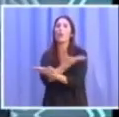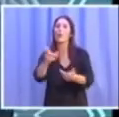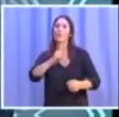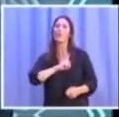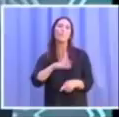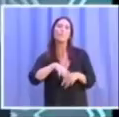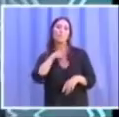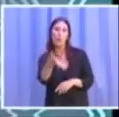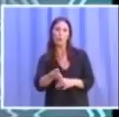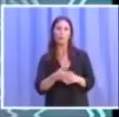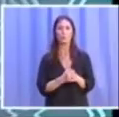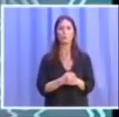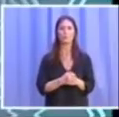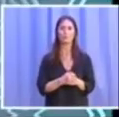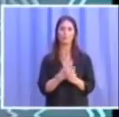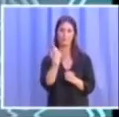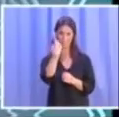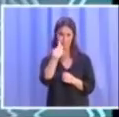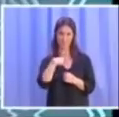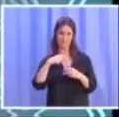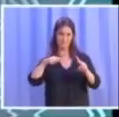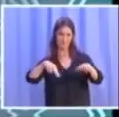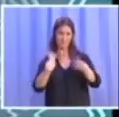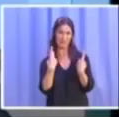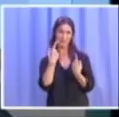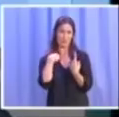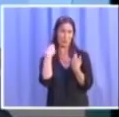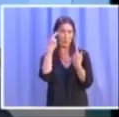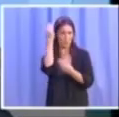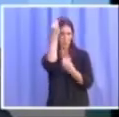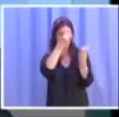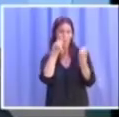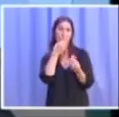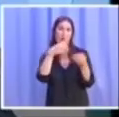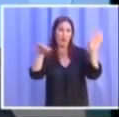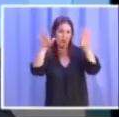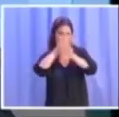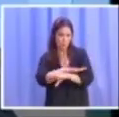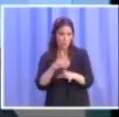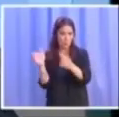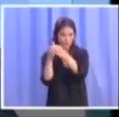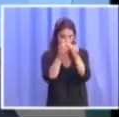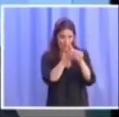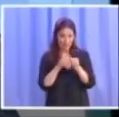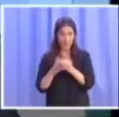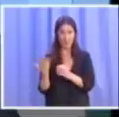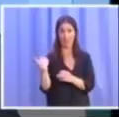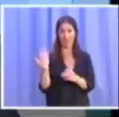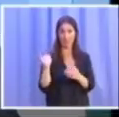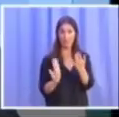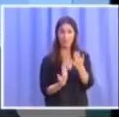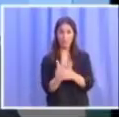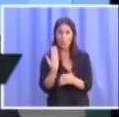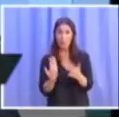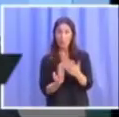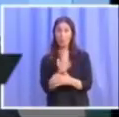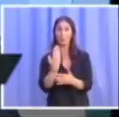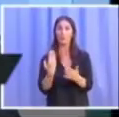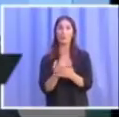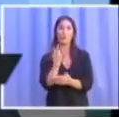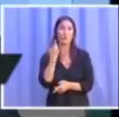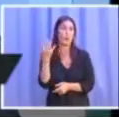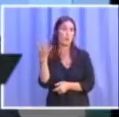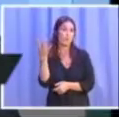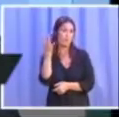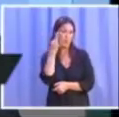granadinos? Me voy a permitir que previamente haga una reflexión. Buenas noches, Granada. Hace unos días, una